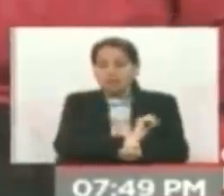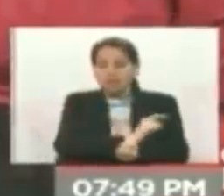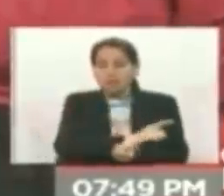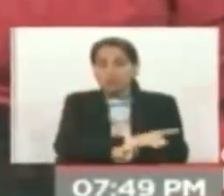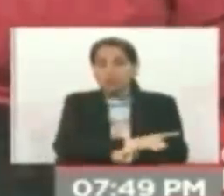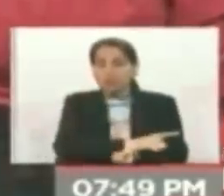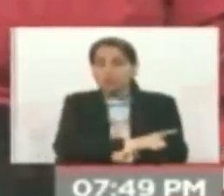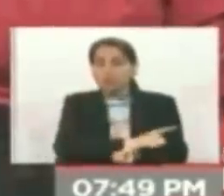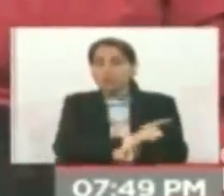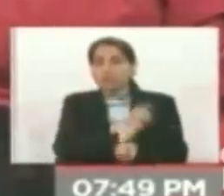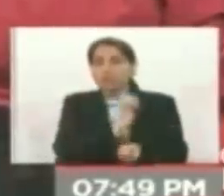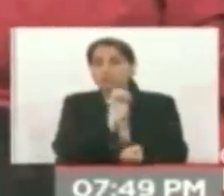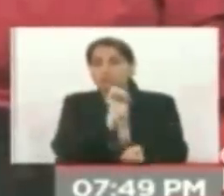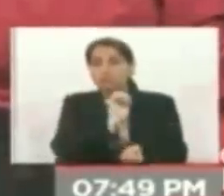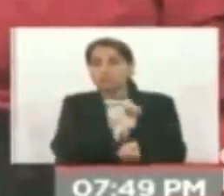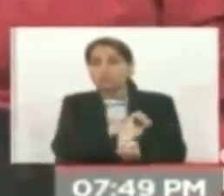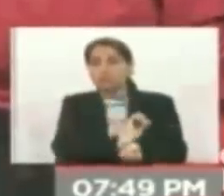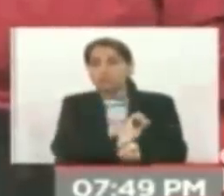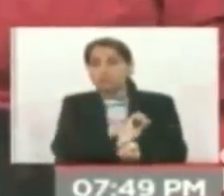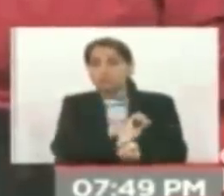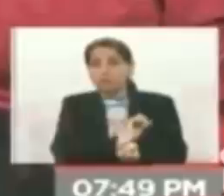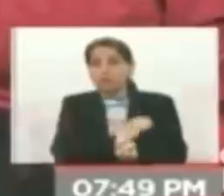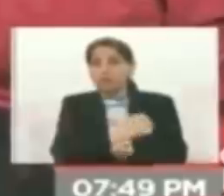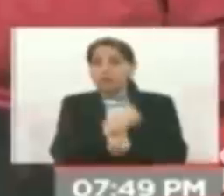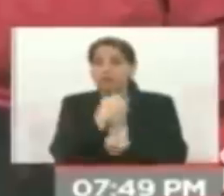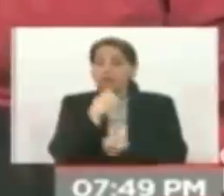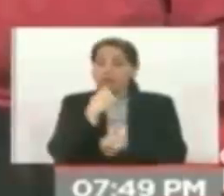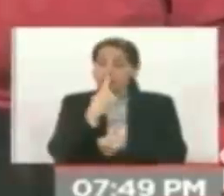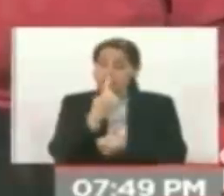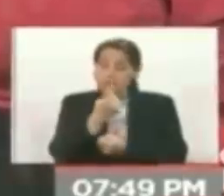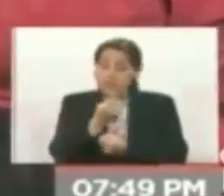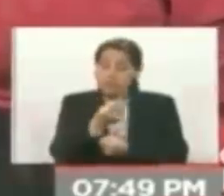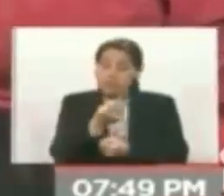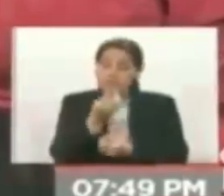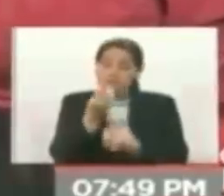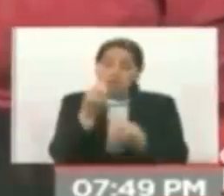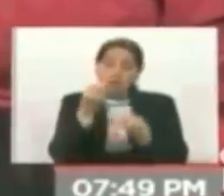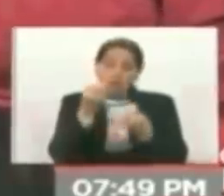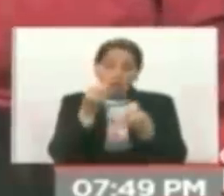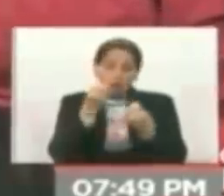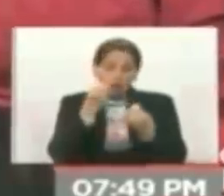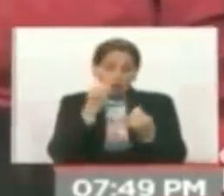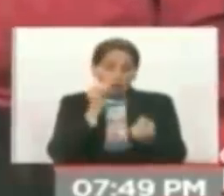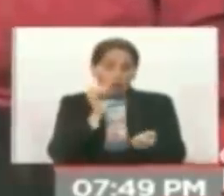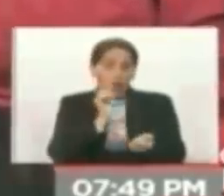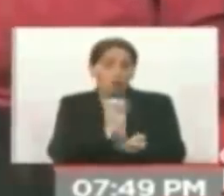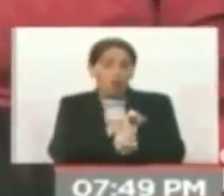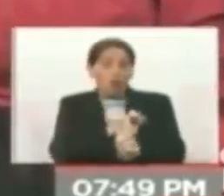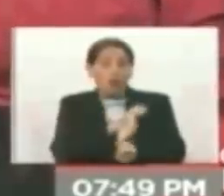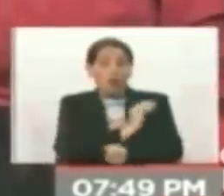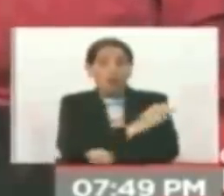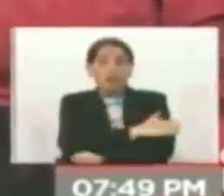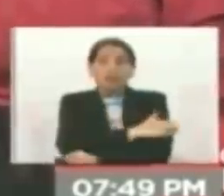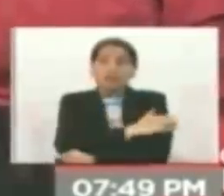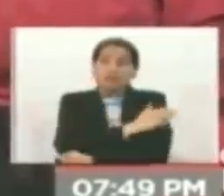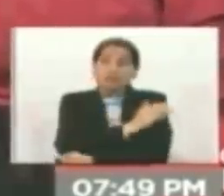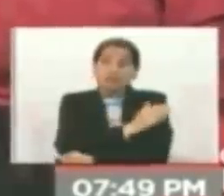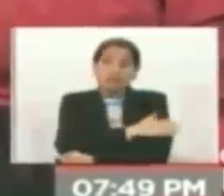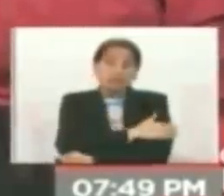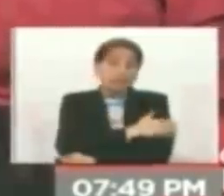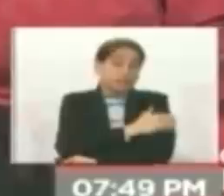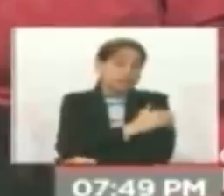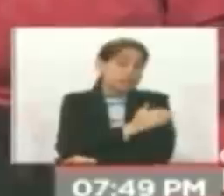diosdado cabello afirmó que el fin de la asamblea nacional de mayoría opositora será en 2020 cuando se